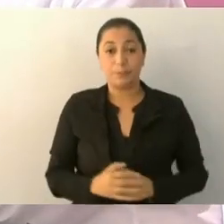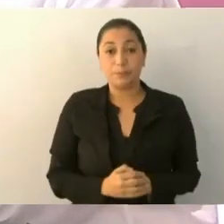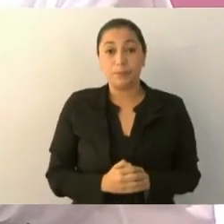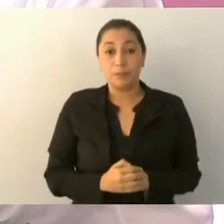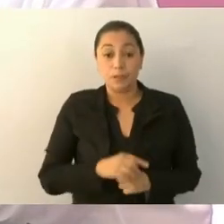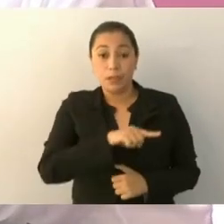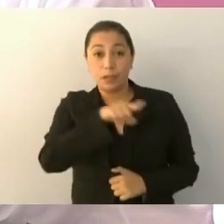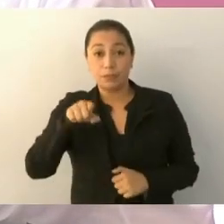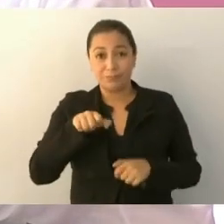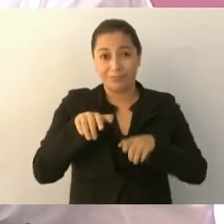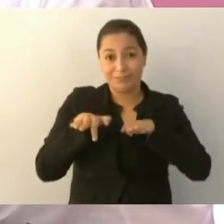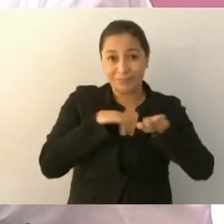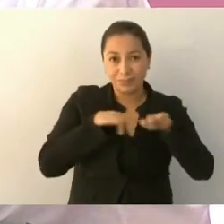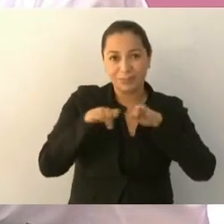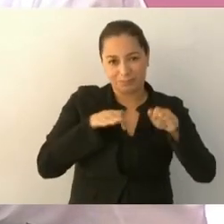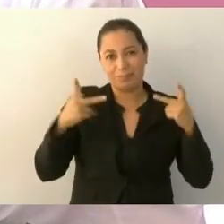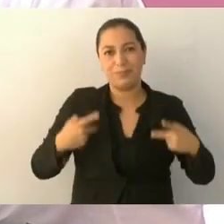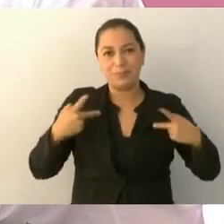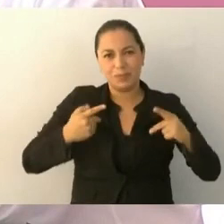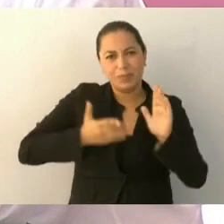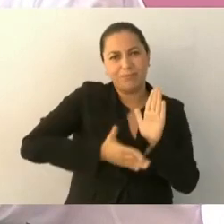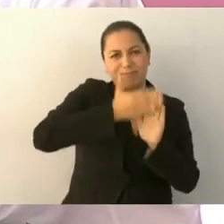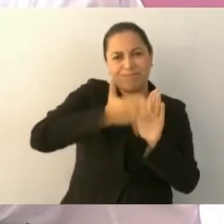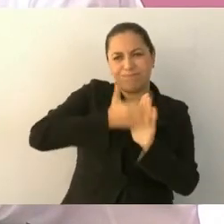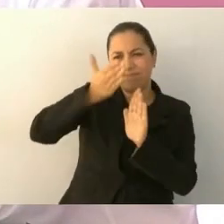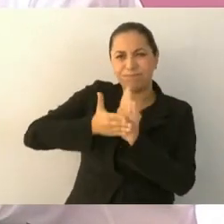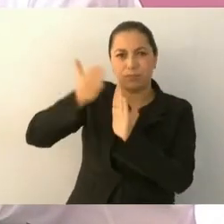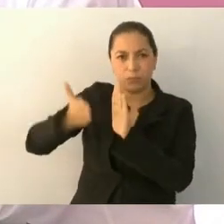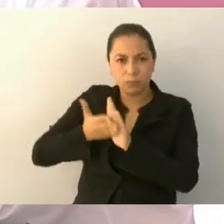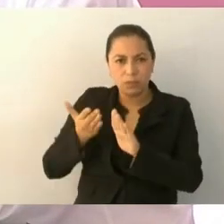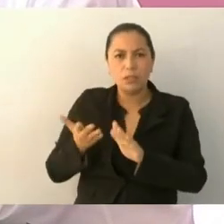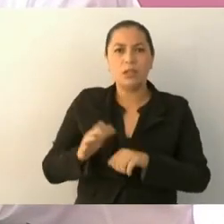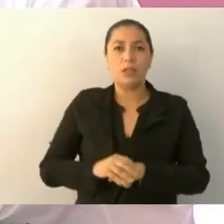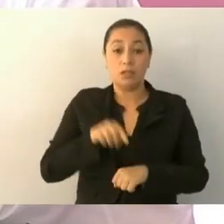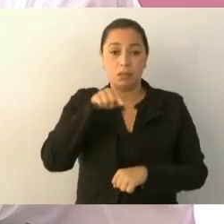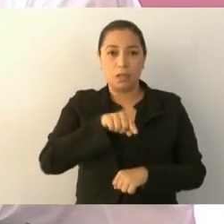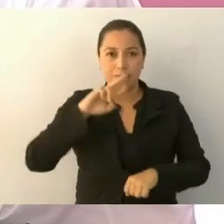trabajadores de la construcción tan responsables